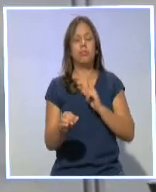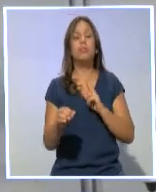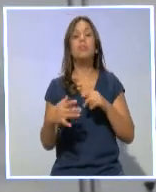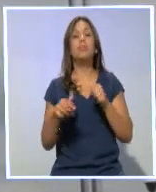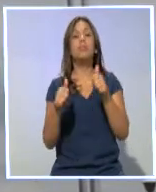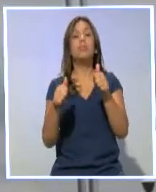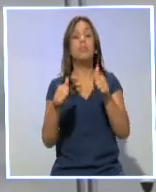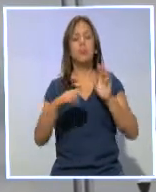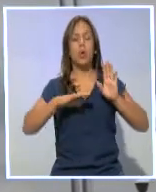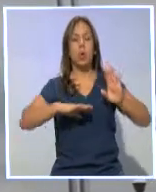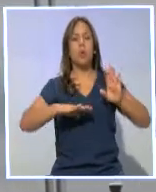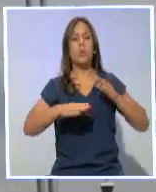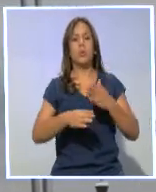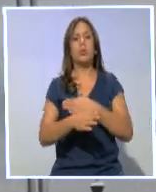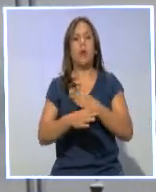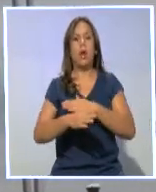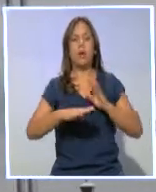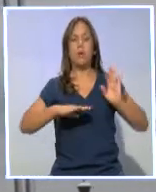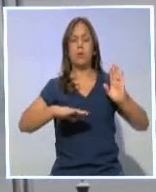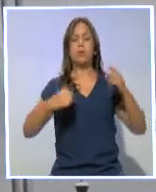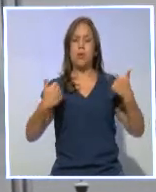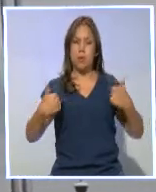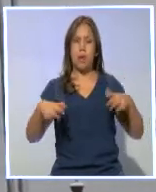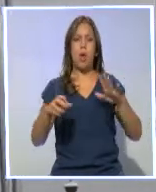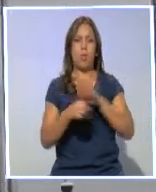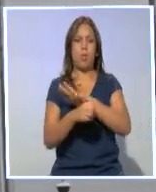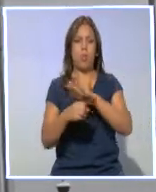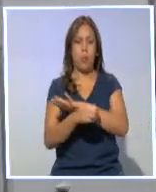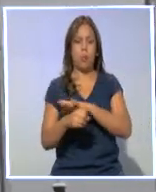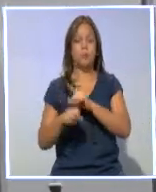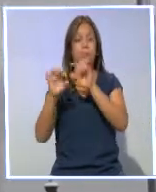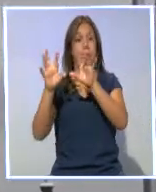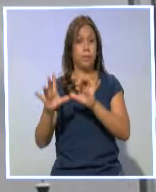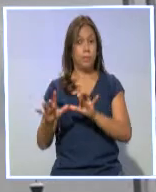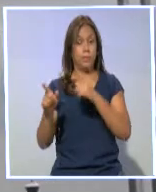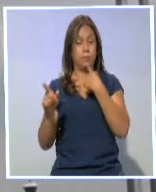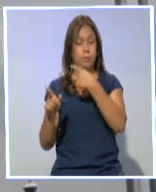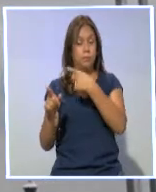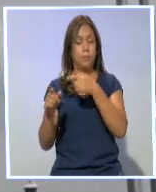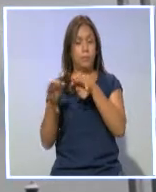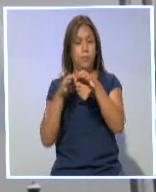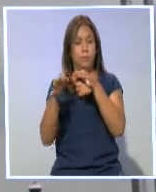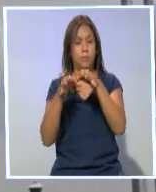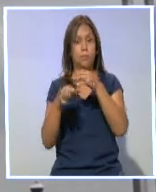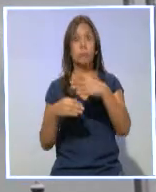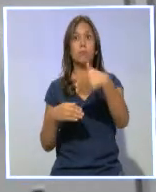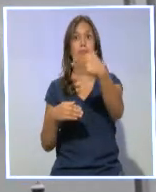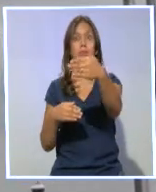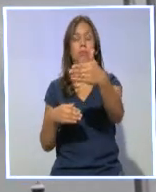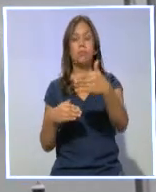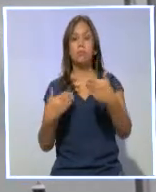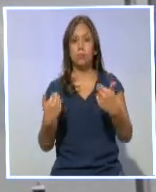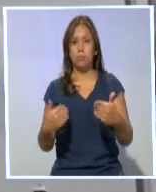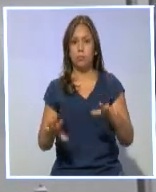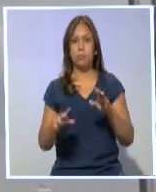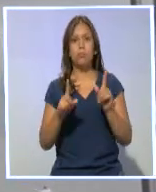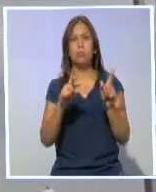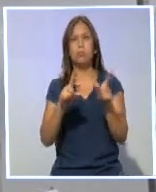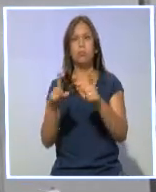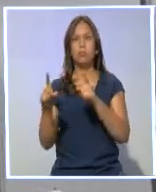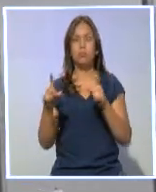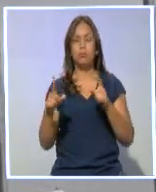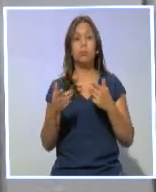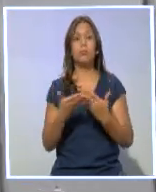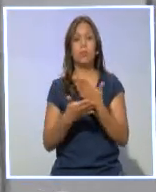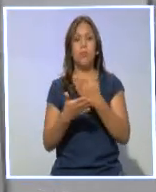debido a compromisos que ha adquirido en estas últimas semanas. La secretaria de Estado agregó que en las próximas horas someterá a consideración